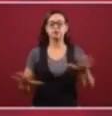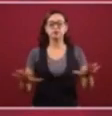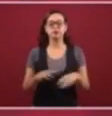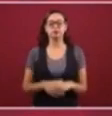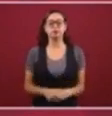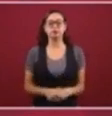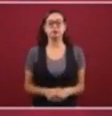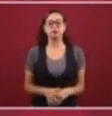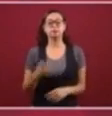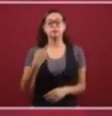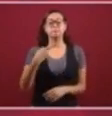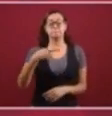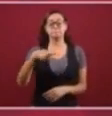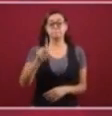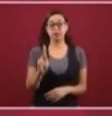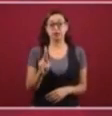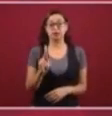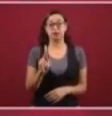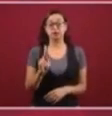Pero antes